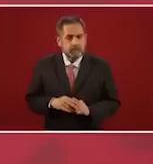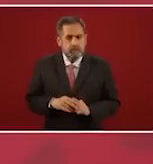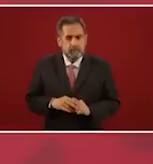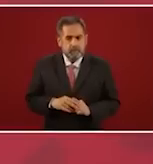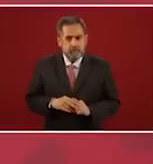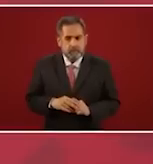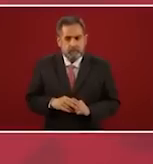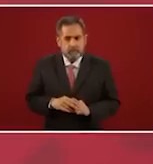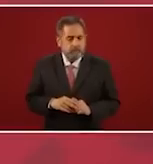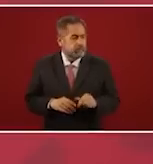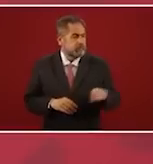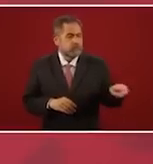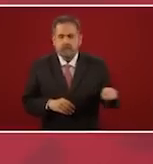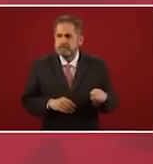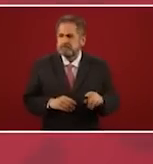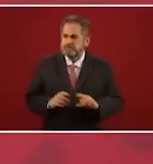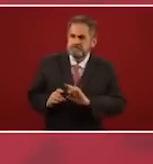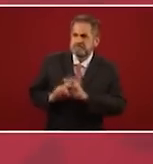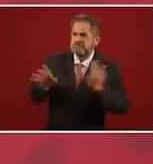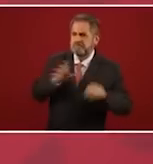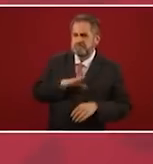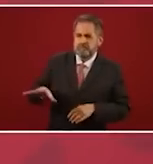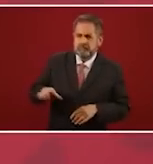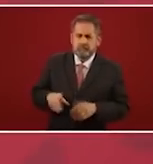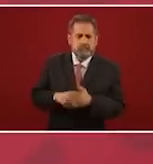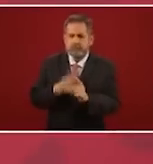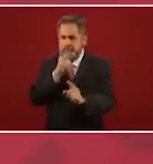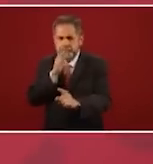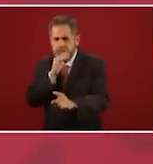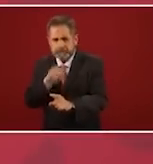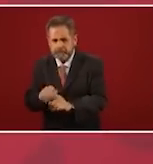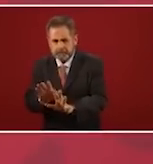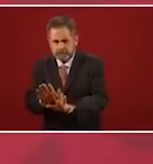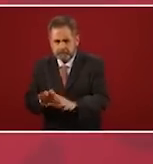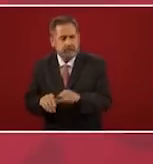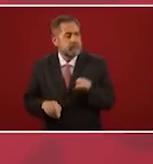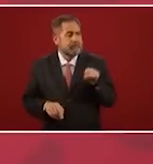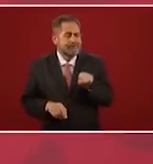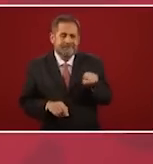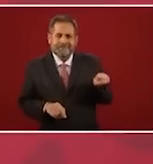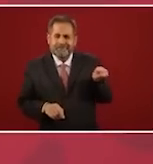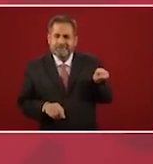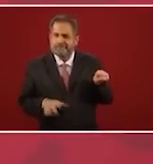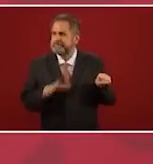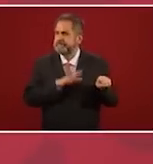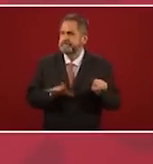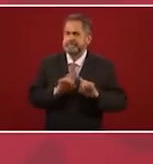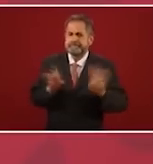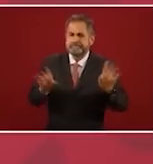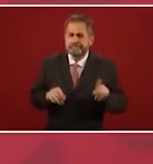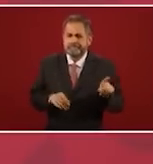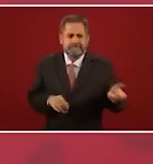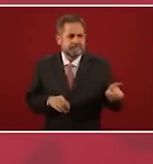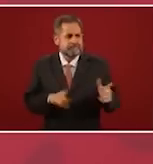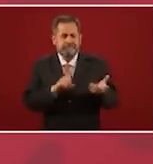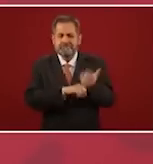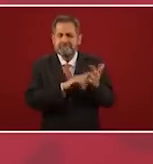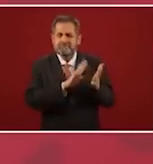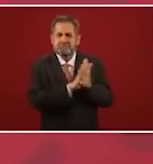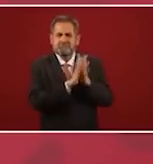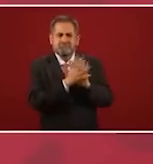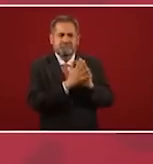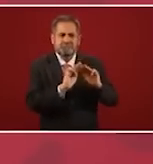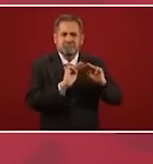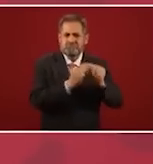una reacción, no estoy hablando de los padres y de los niños, de una mafia